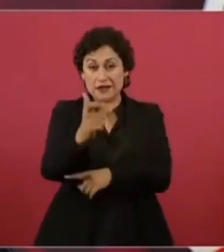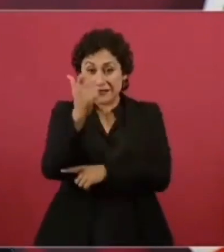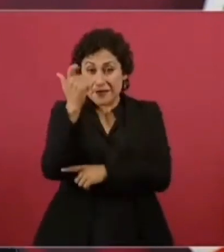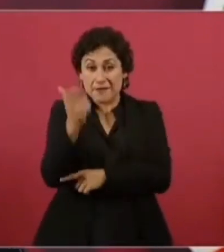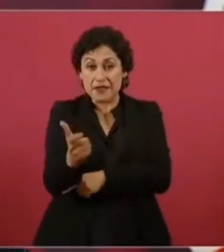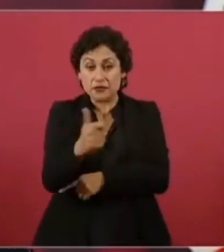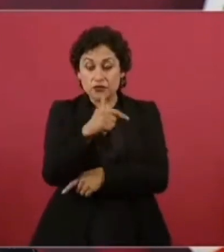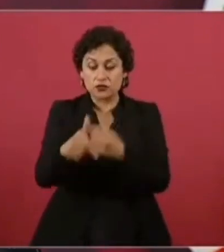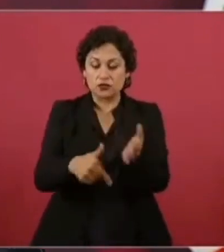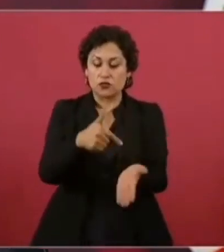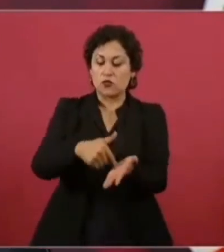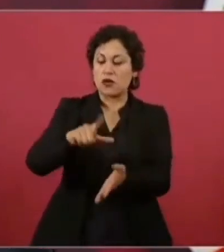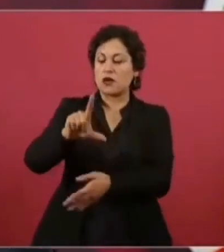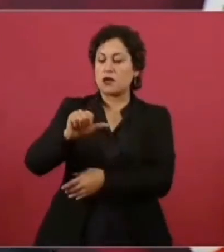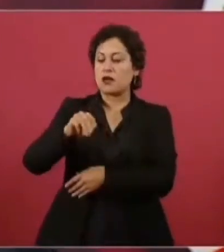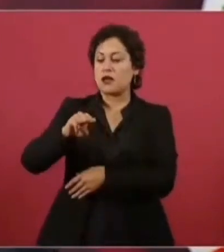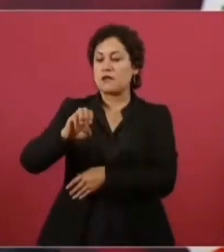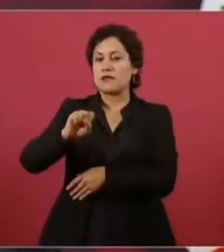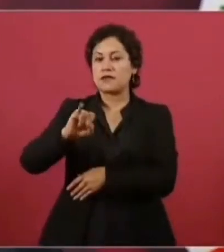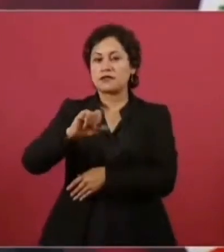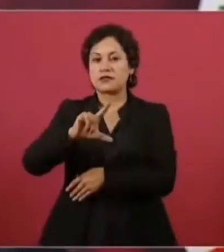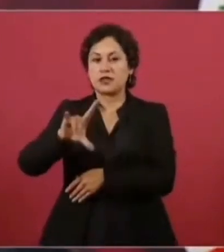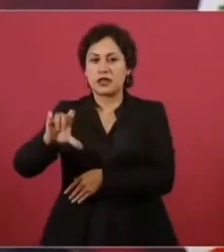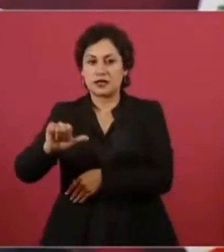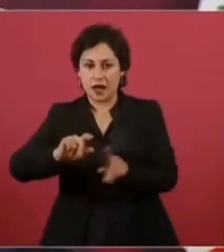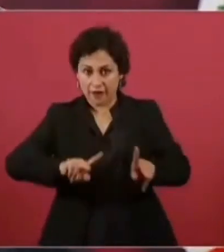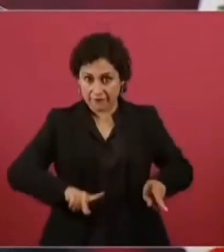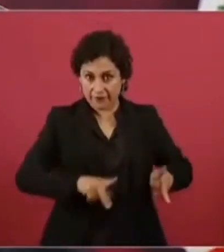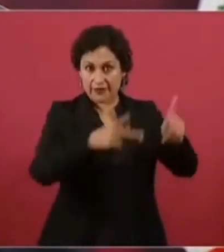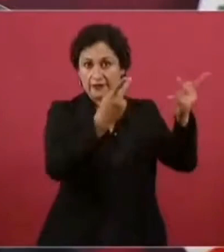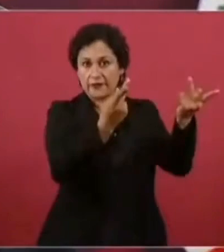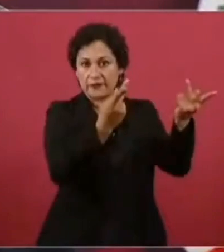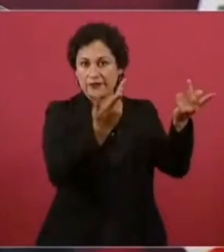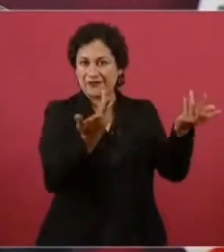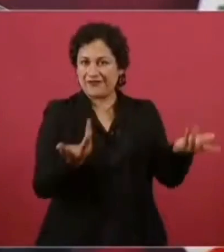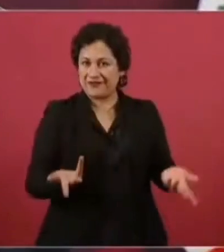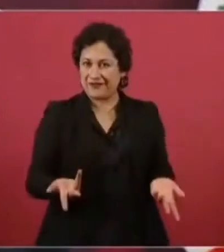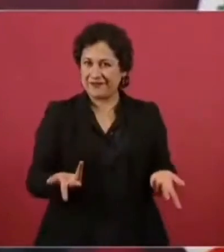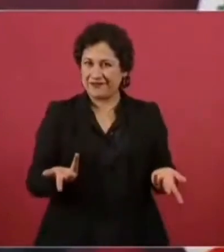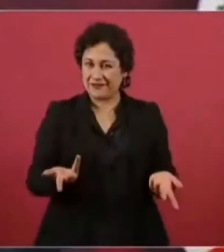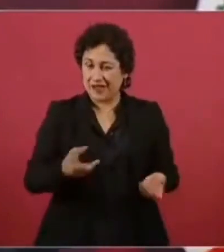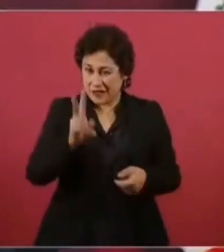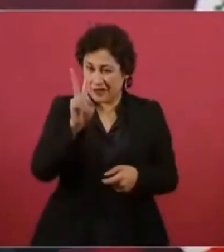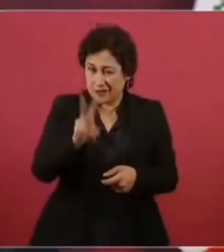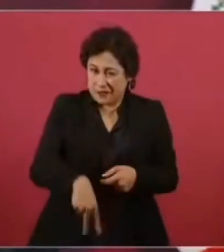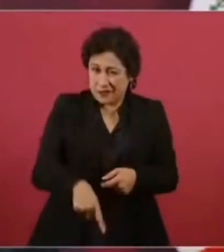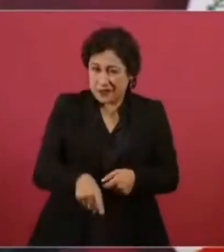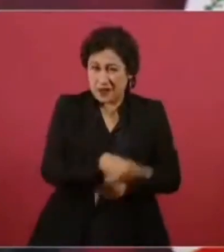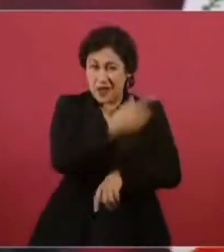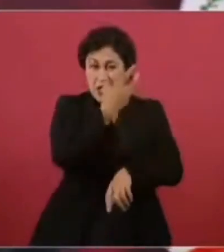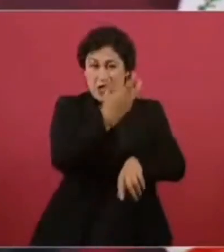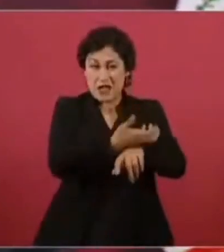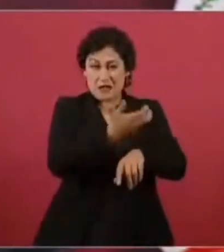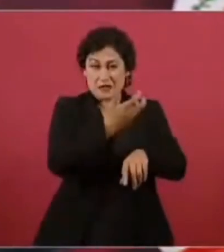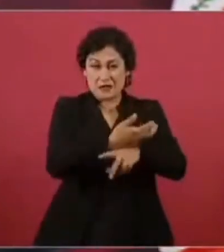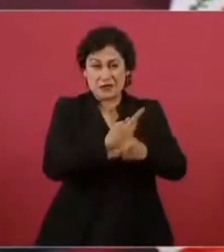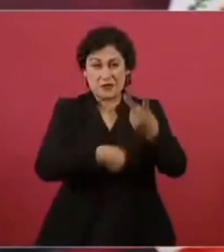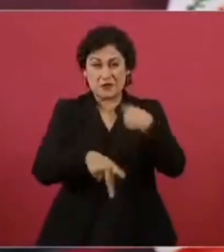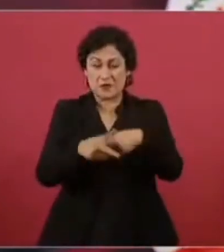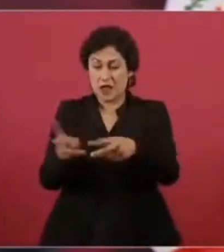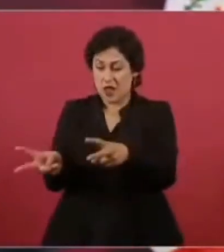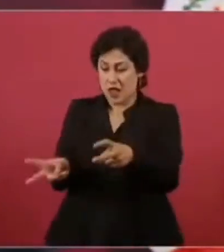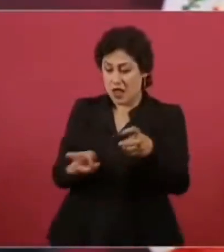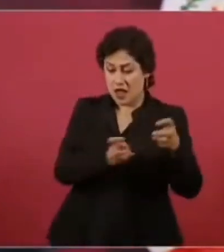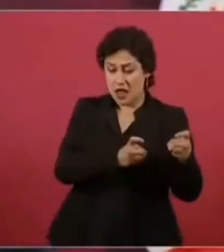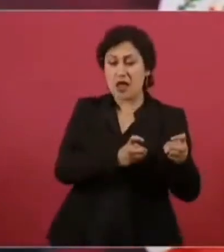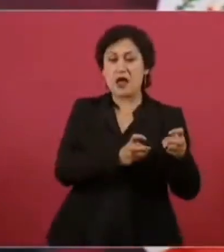aquel entonces. Después de que nos habían arrebatado, después del zarpazo, que nos